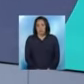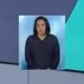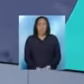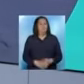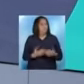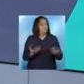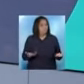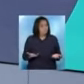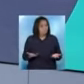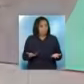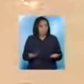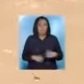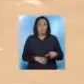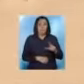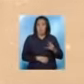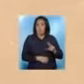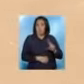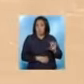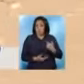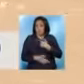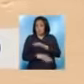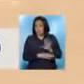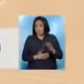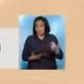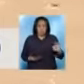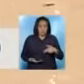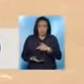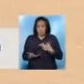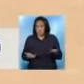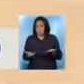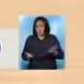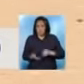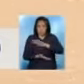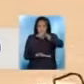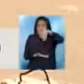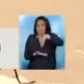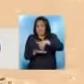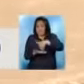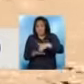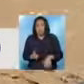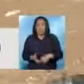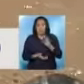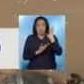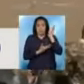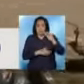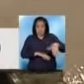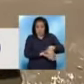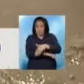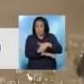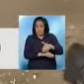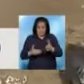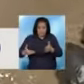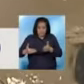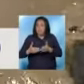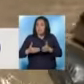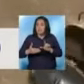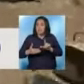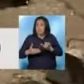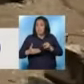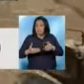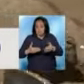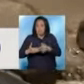Así es, Lourdes, buenas tardes. Estamos en pleno centro de la ciudad de Piura. Esta es la avenida Huancavelica con el cruce de Lima, a tan solo